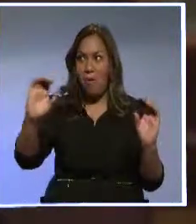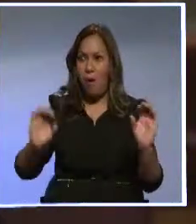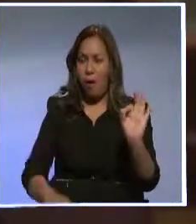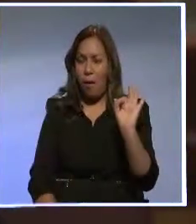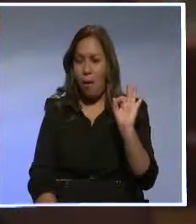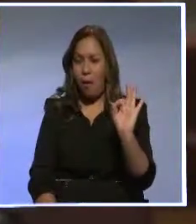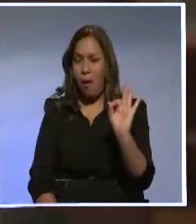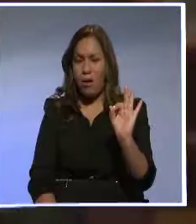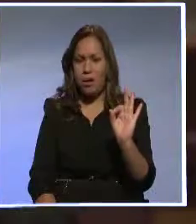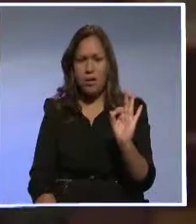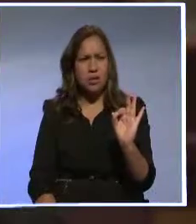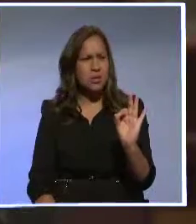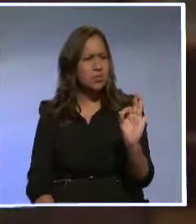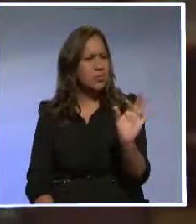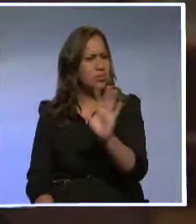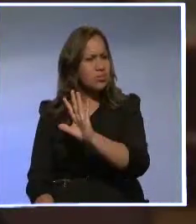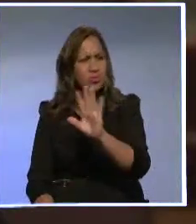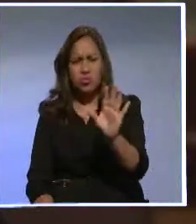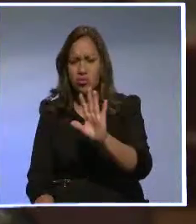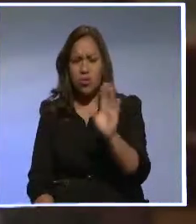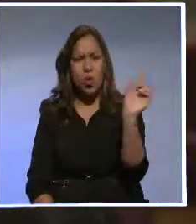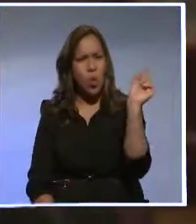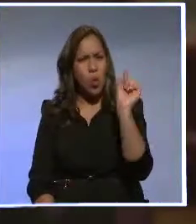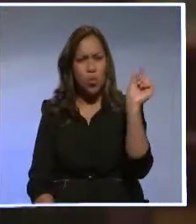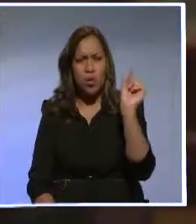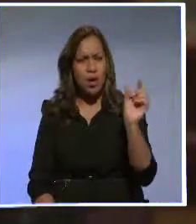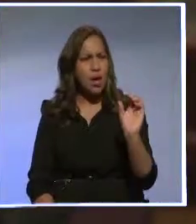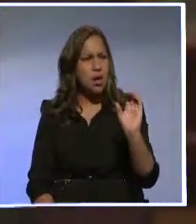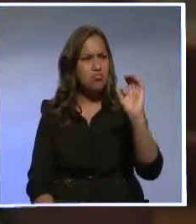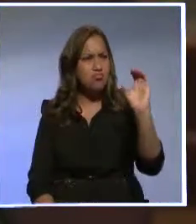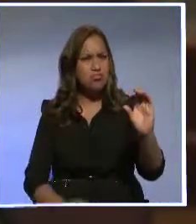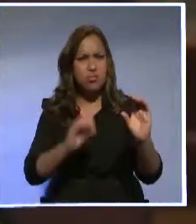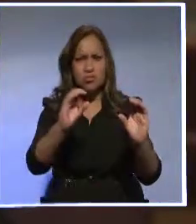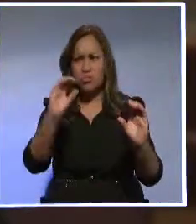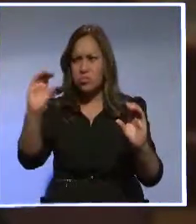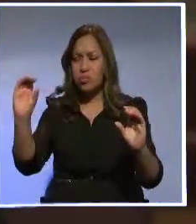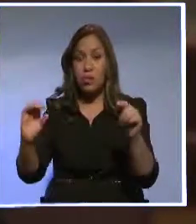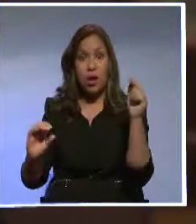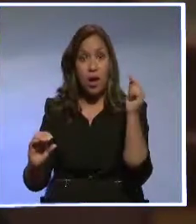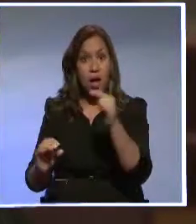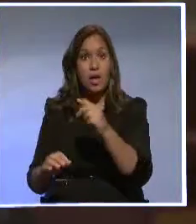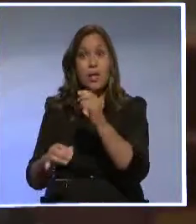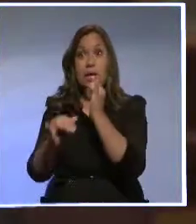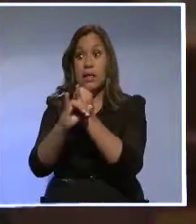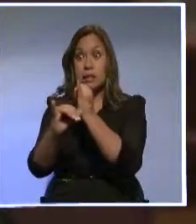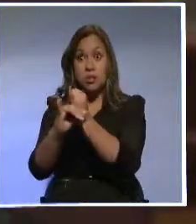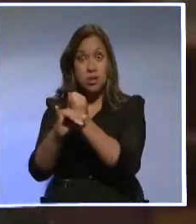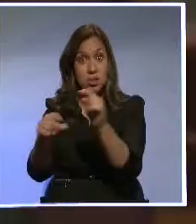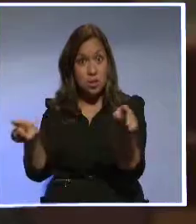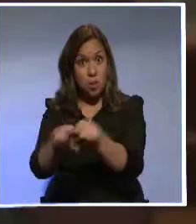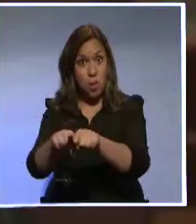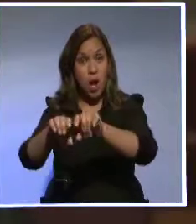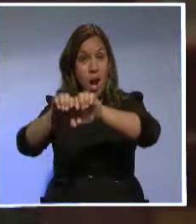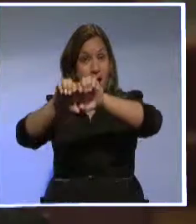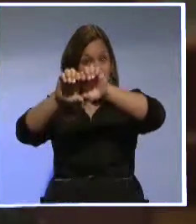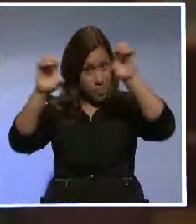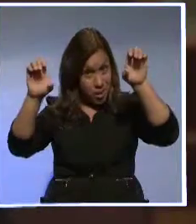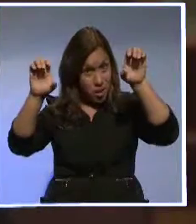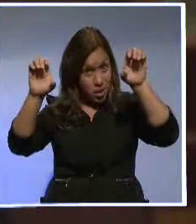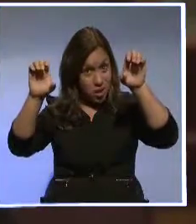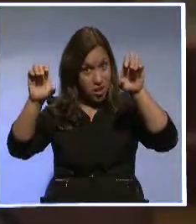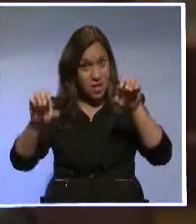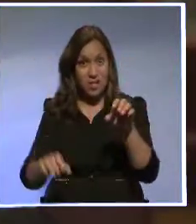accionistas no se reparte utilidades no son empresas que quede bien claro las universidades no son